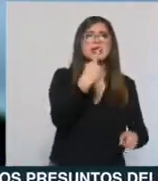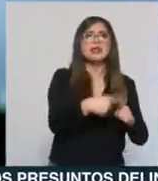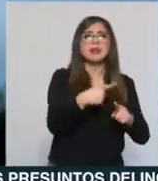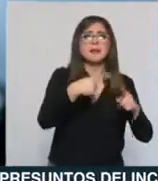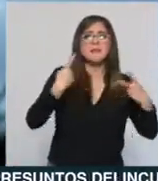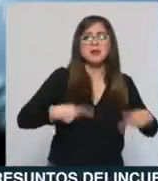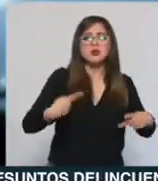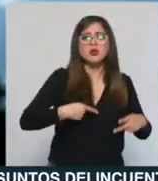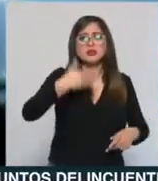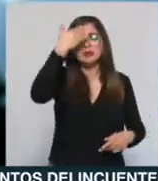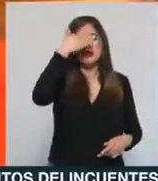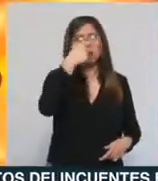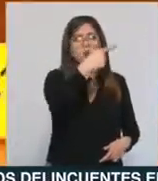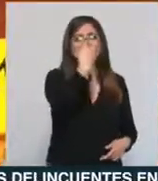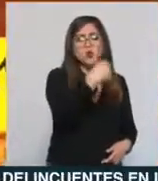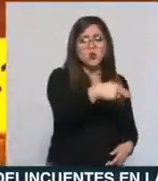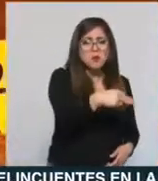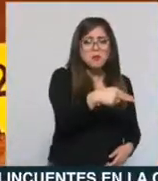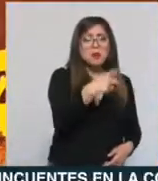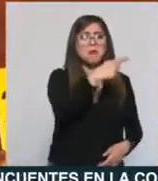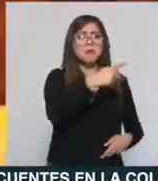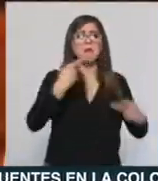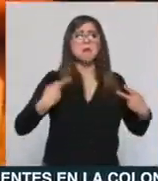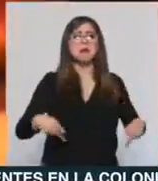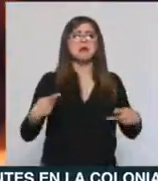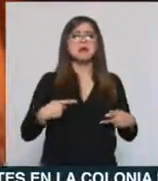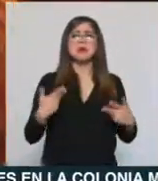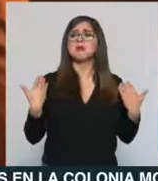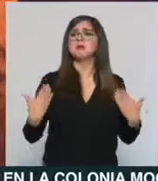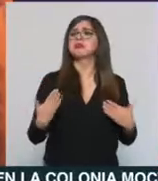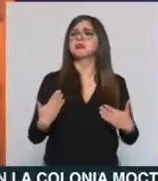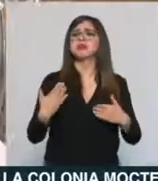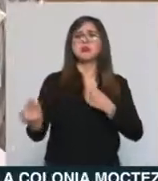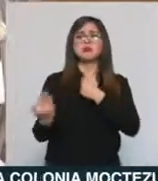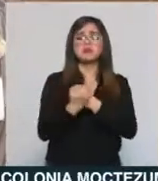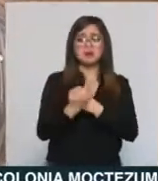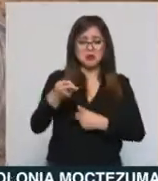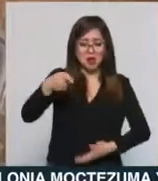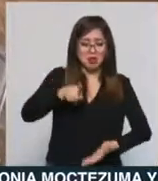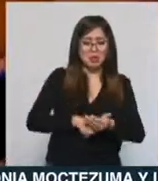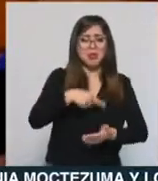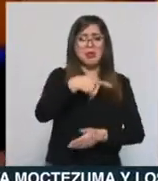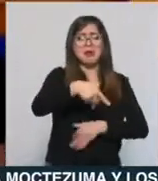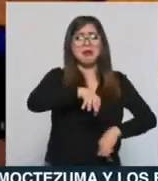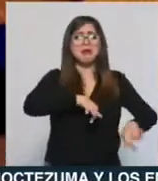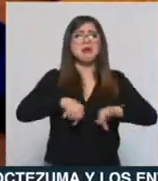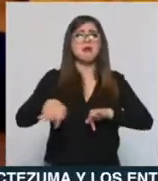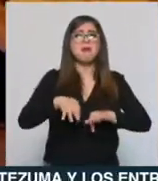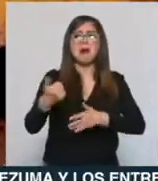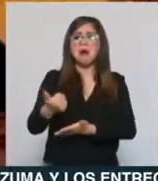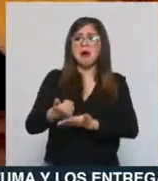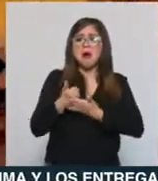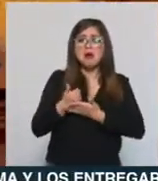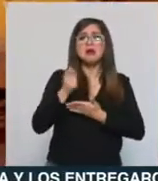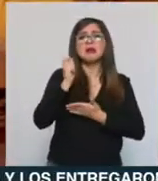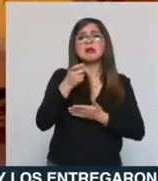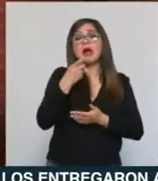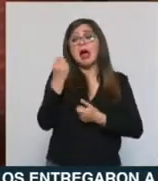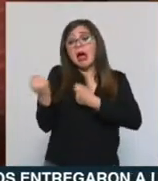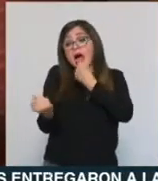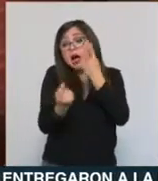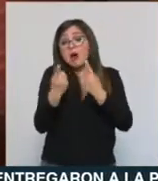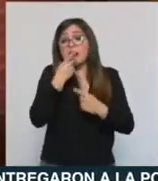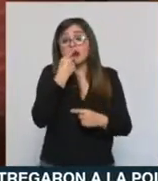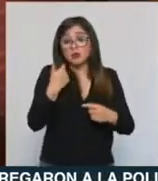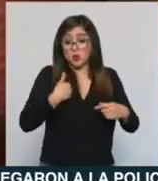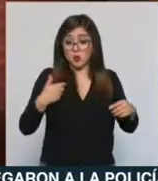están contra un agresor que sigue gozando de algún privilegio dentro de las redacciones por aquello que digan que ellos